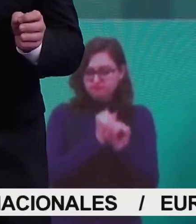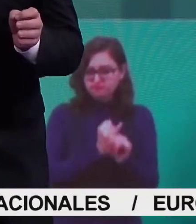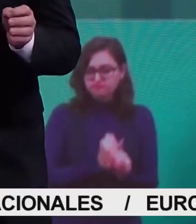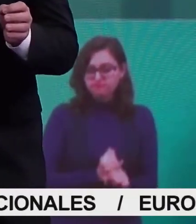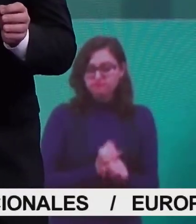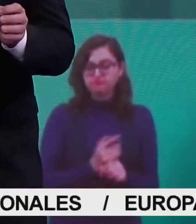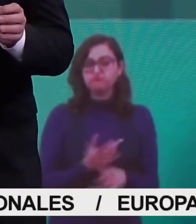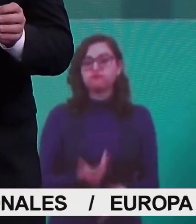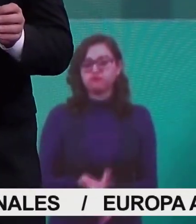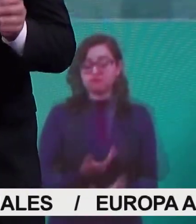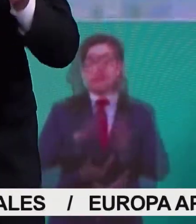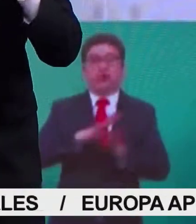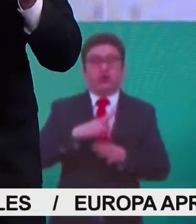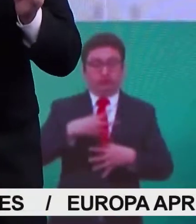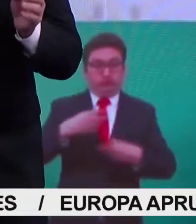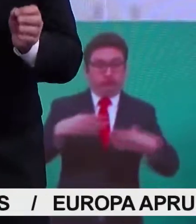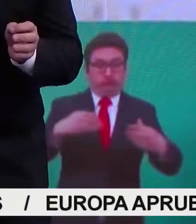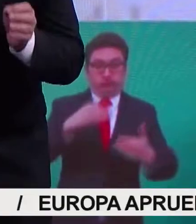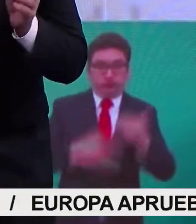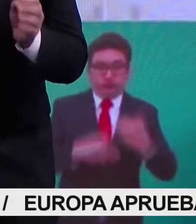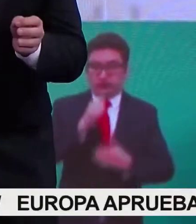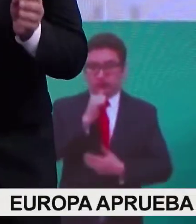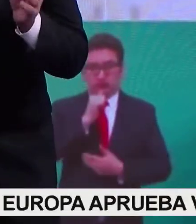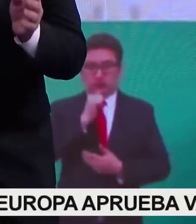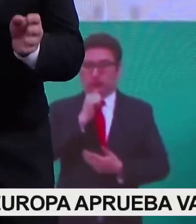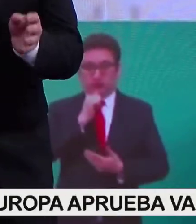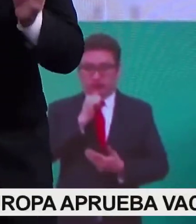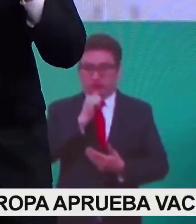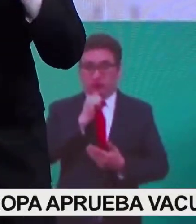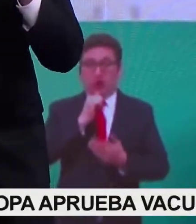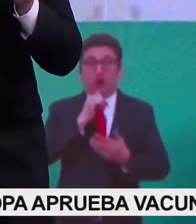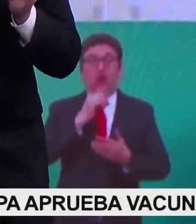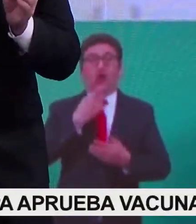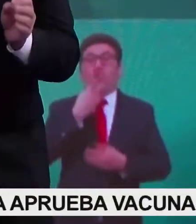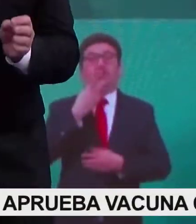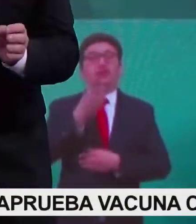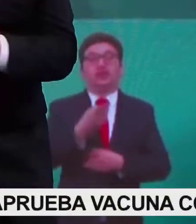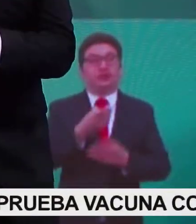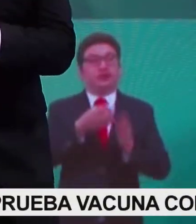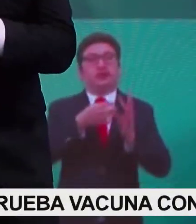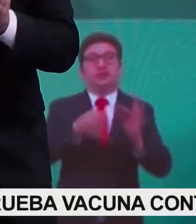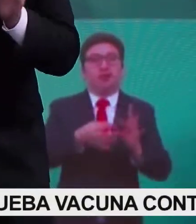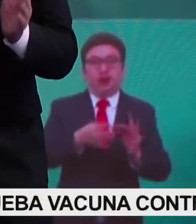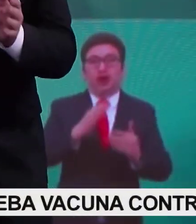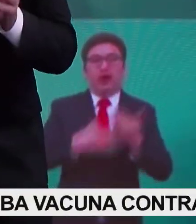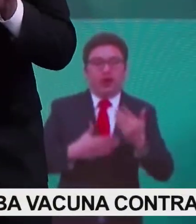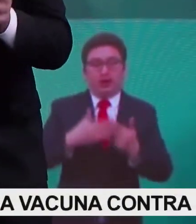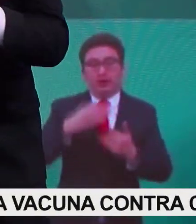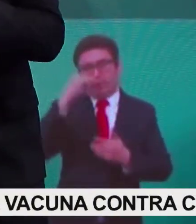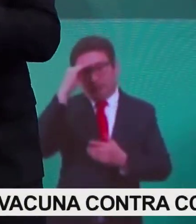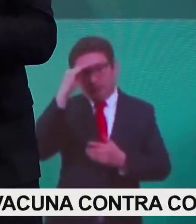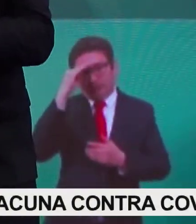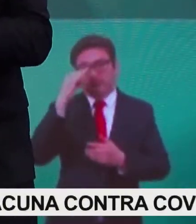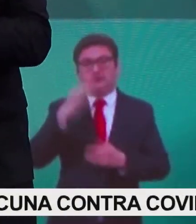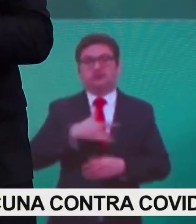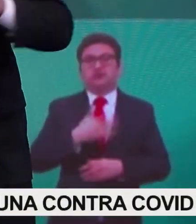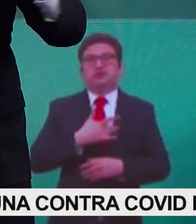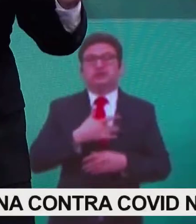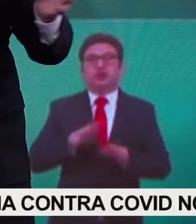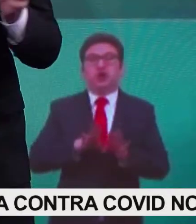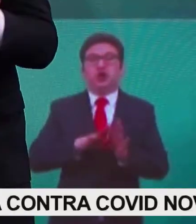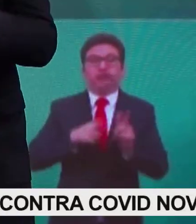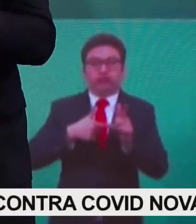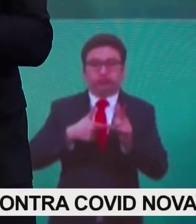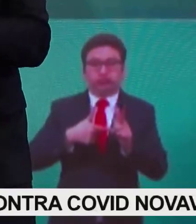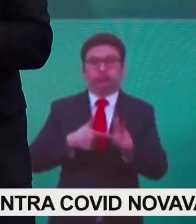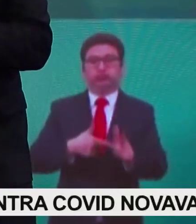altamente contagiosa. Por favor, prevenganse. Traten de no reunirse quienes